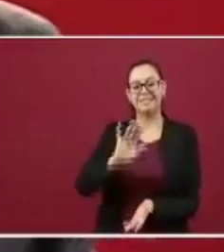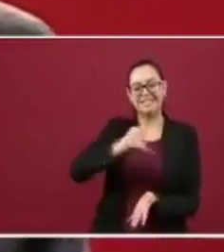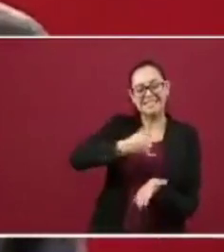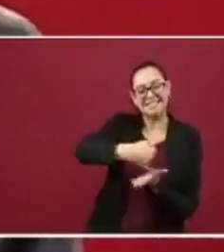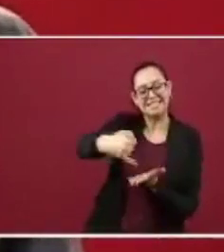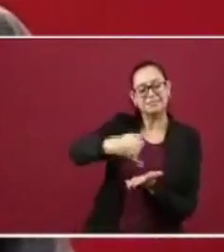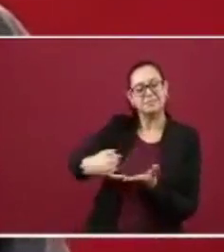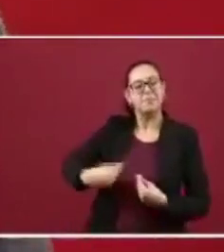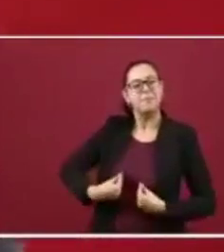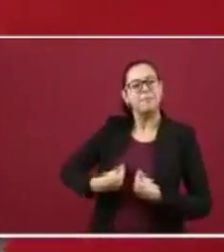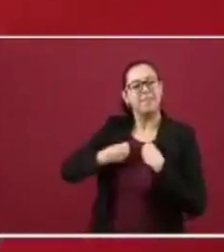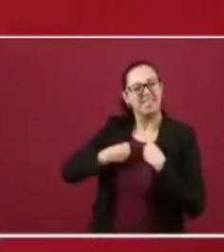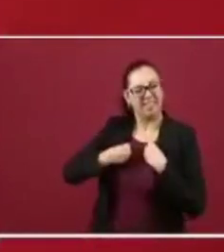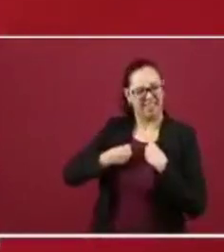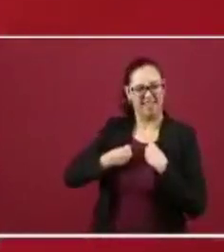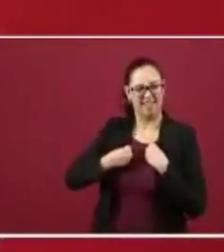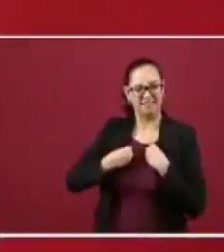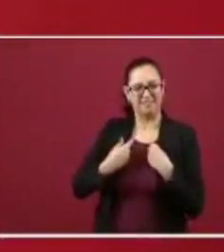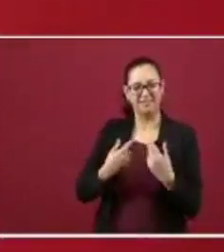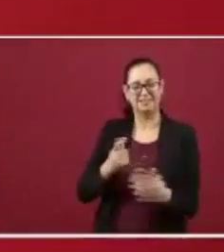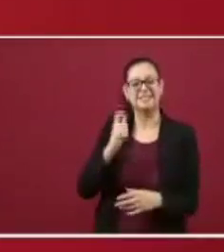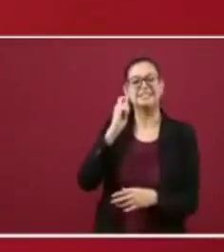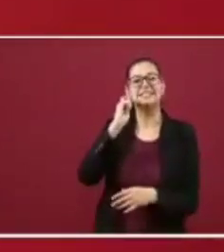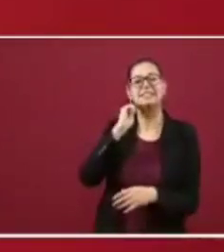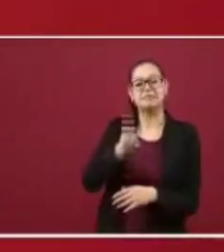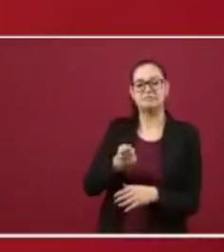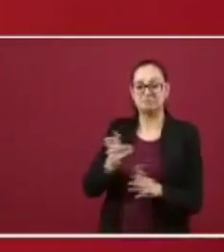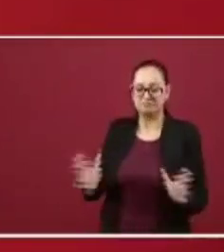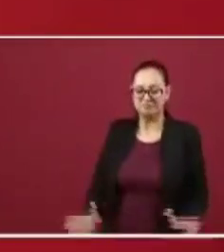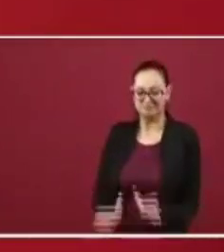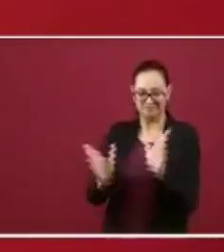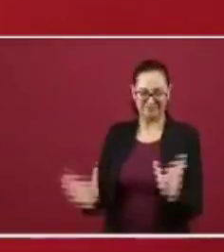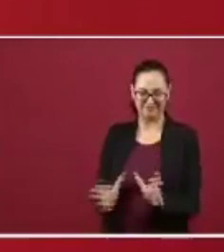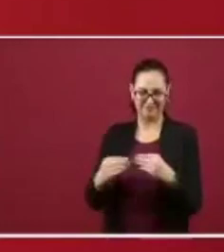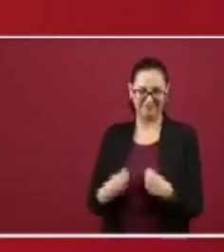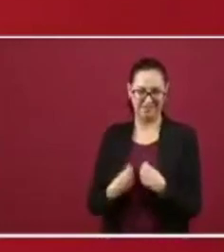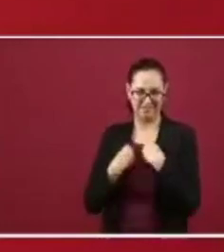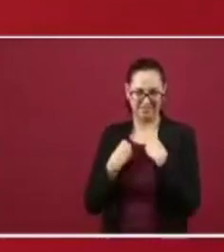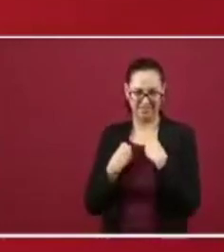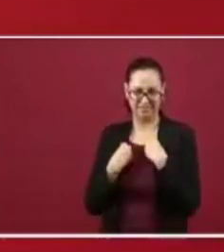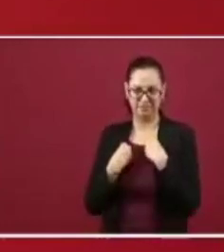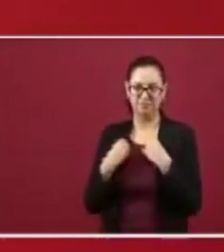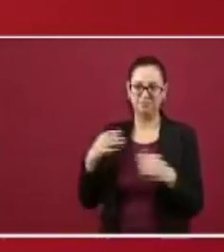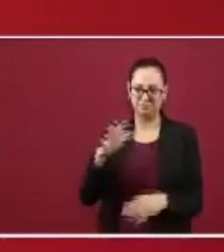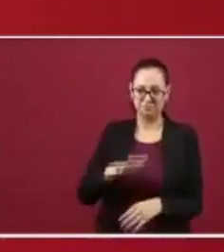Vamos a sembrar en esa región,